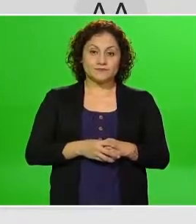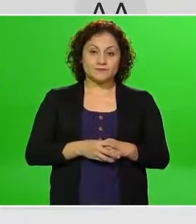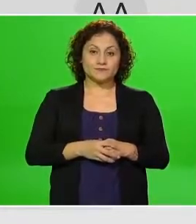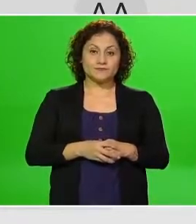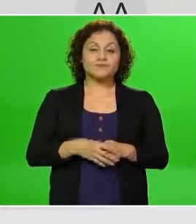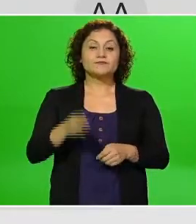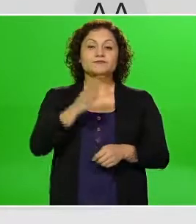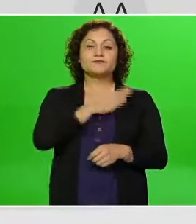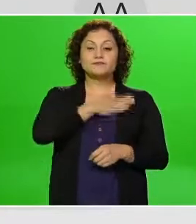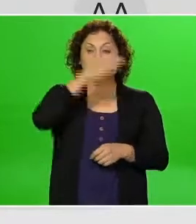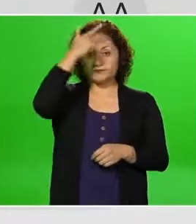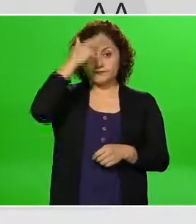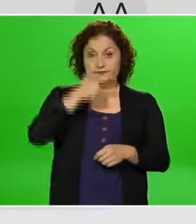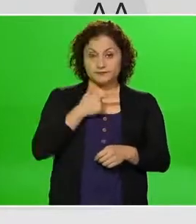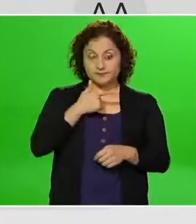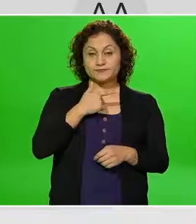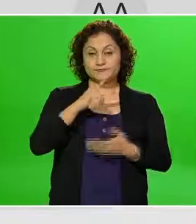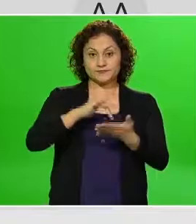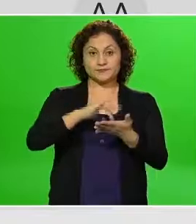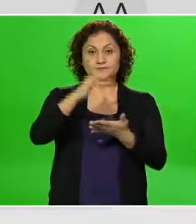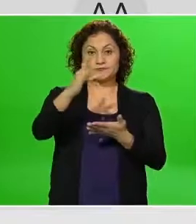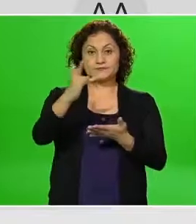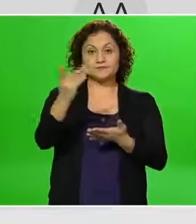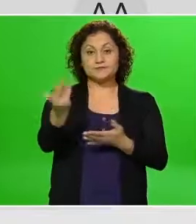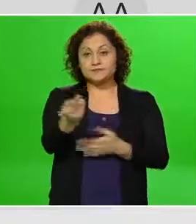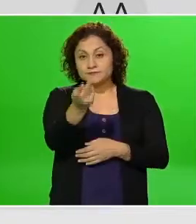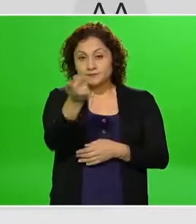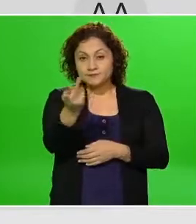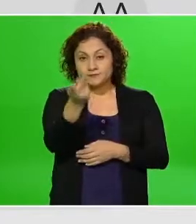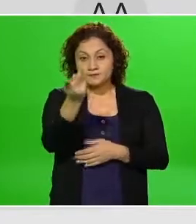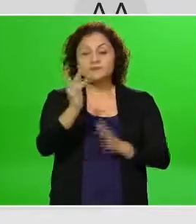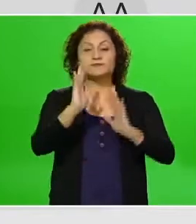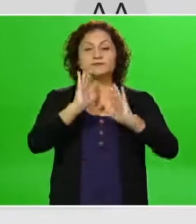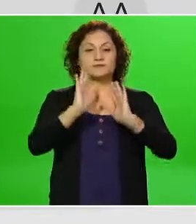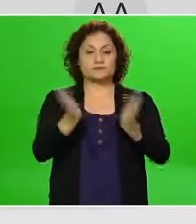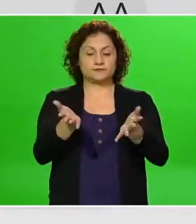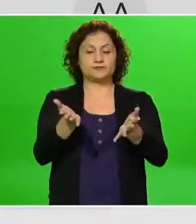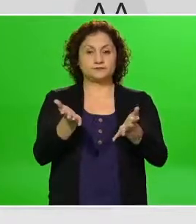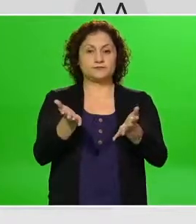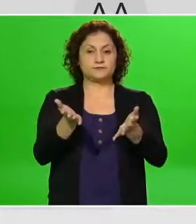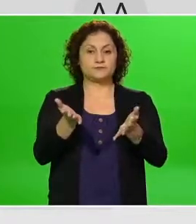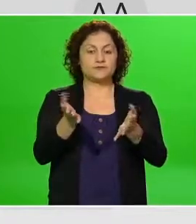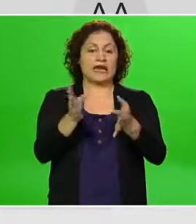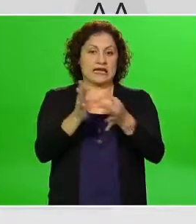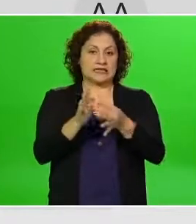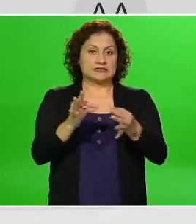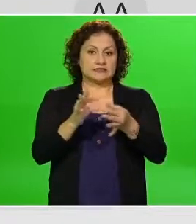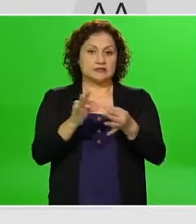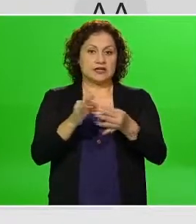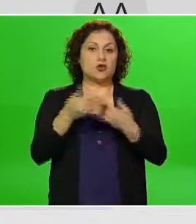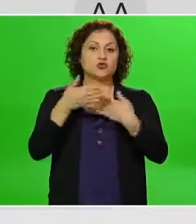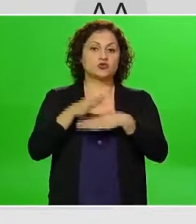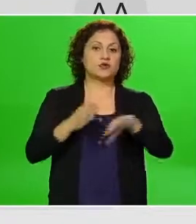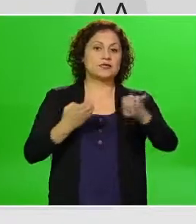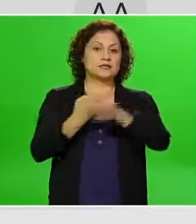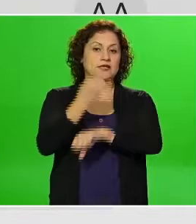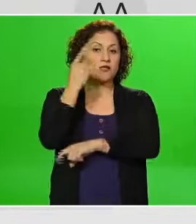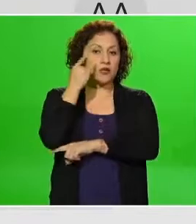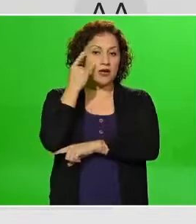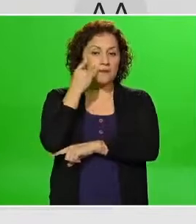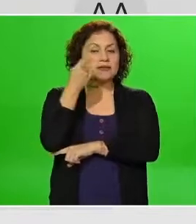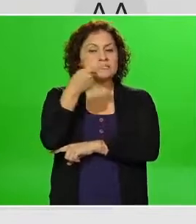Buenas noches. Gracias. Doctor, ya nos dio una explicación pormenorizada de lo de Campeche,